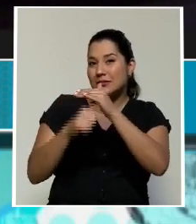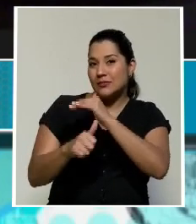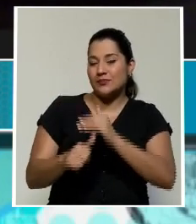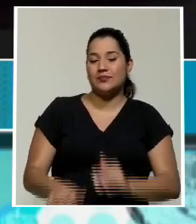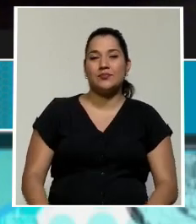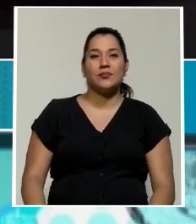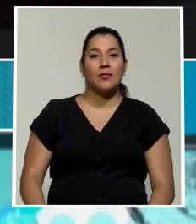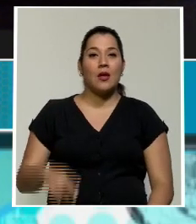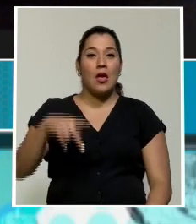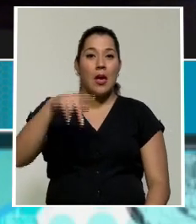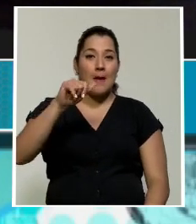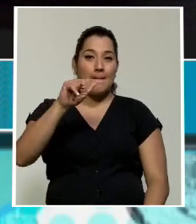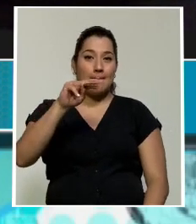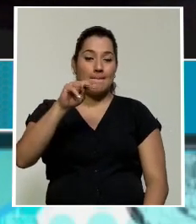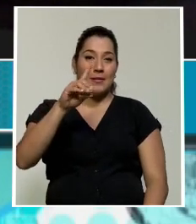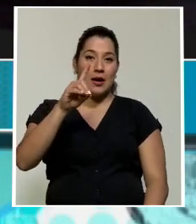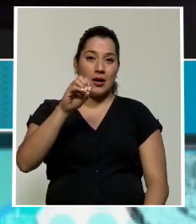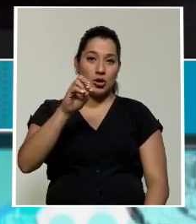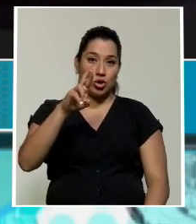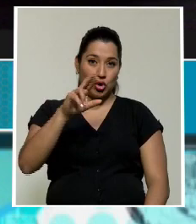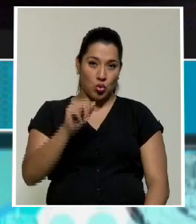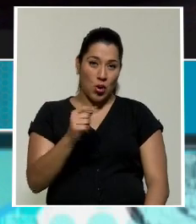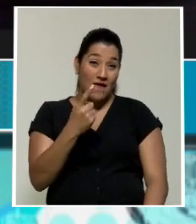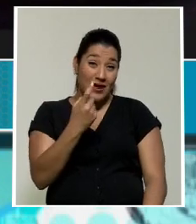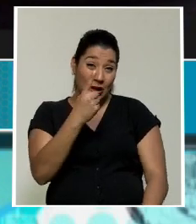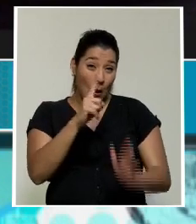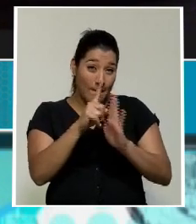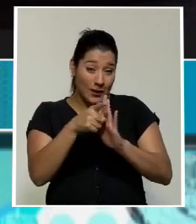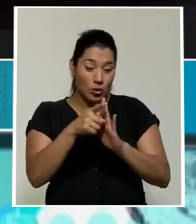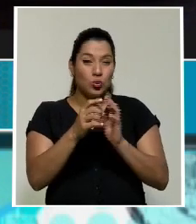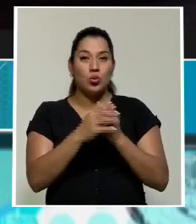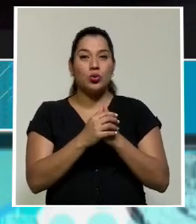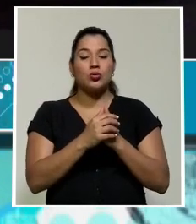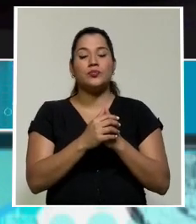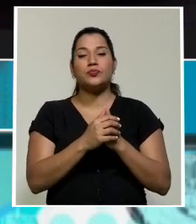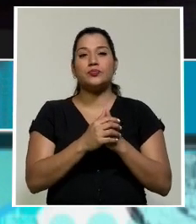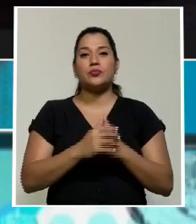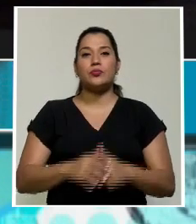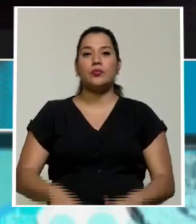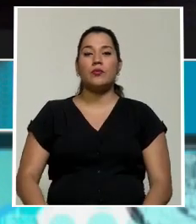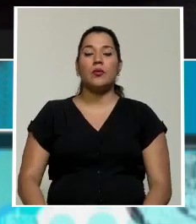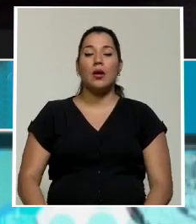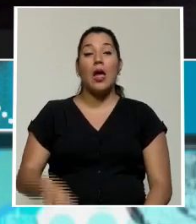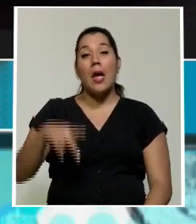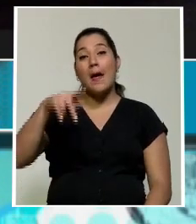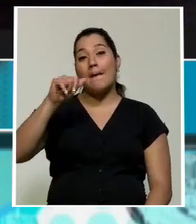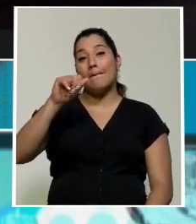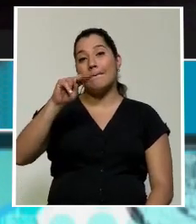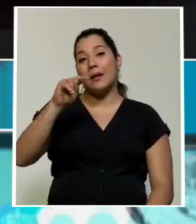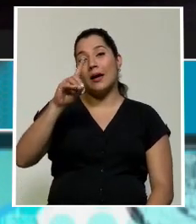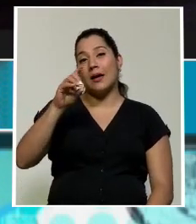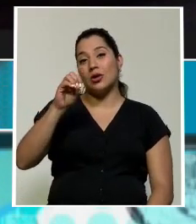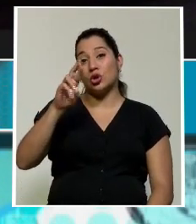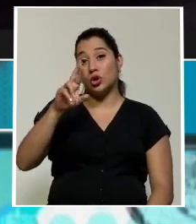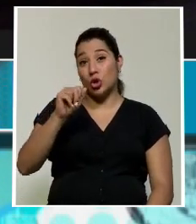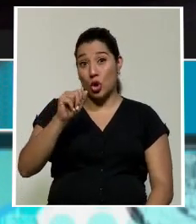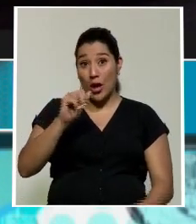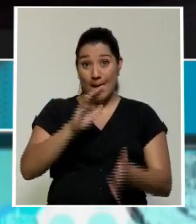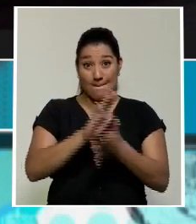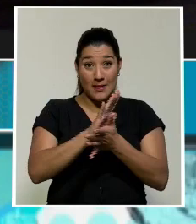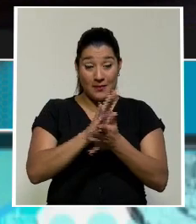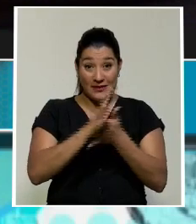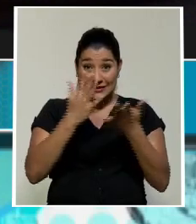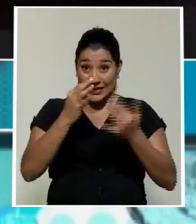Los Pandora Papers, nos queda ya el último minutito, o minuto y medio. ¿Los Pandora Papers ya se agotaron